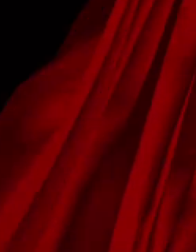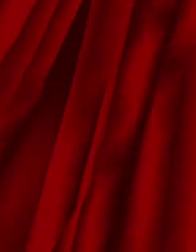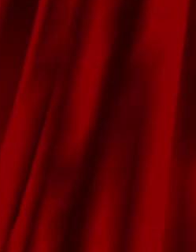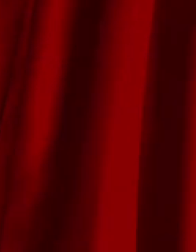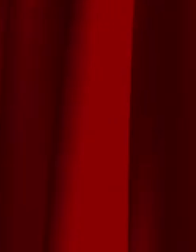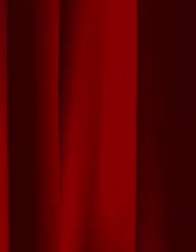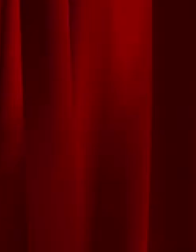europeo